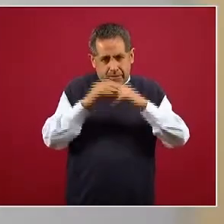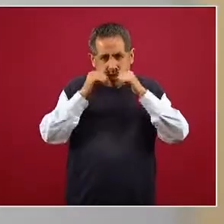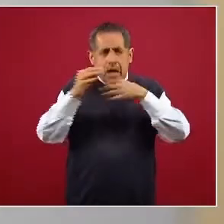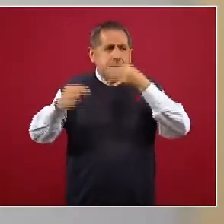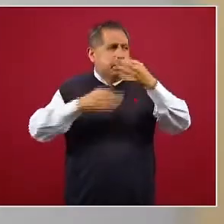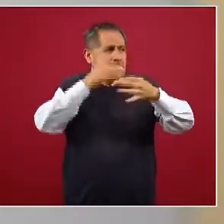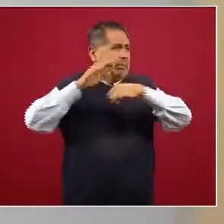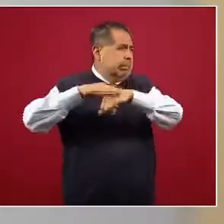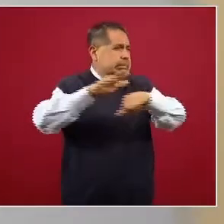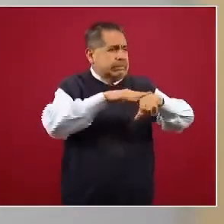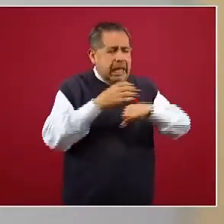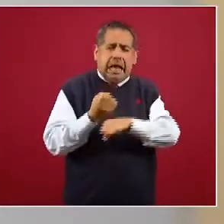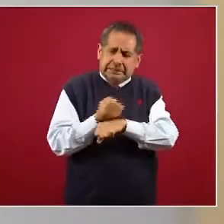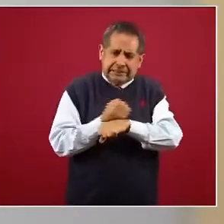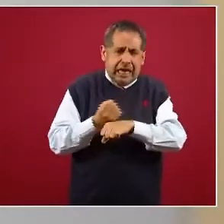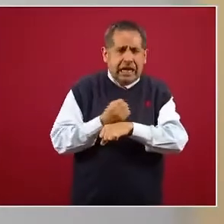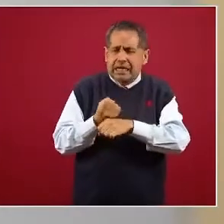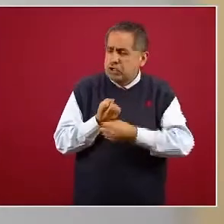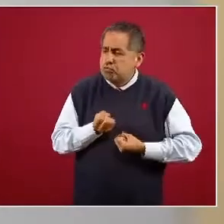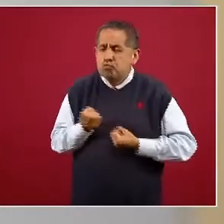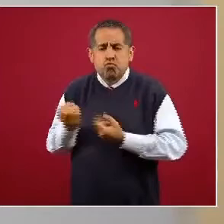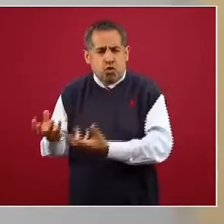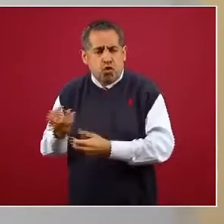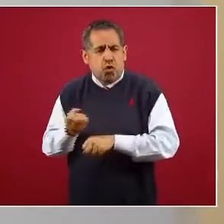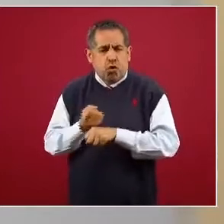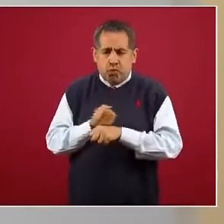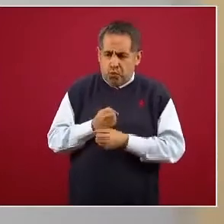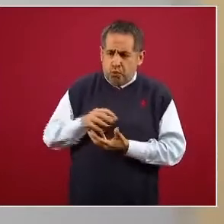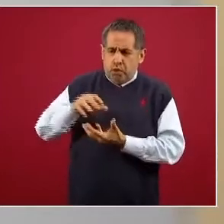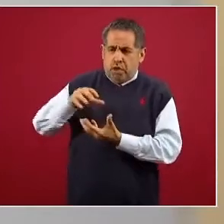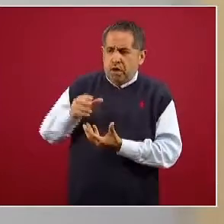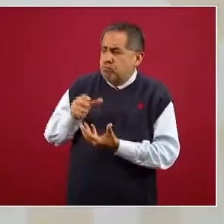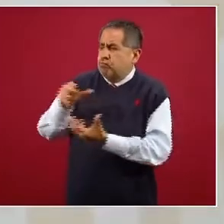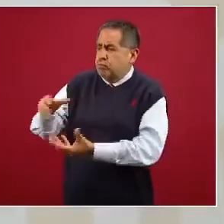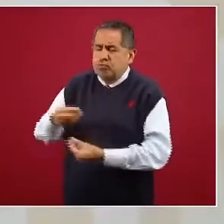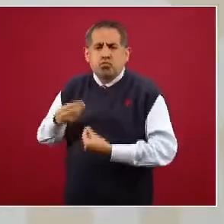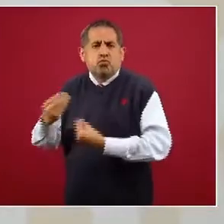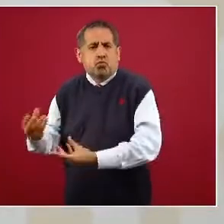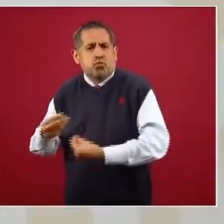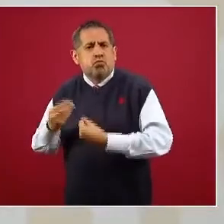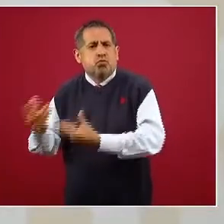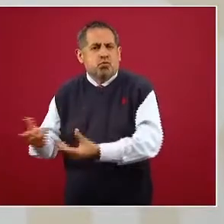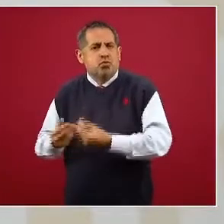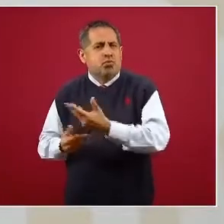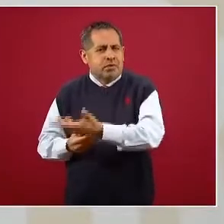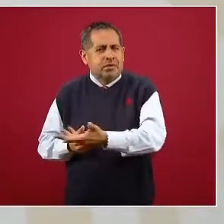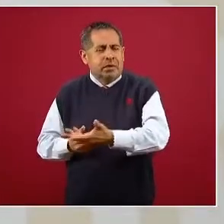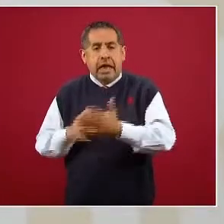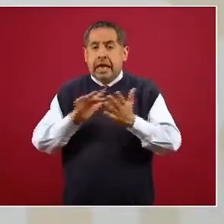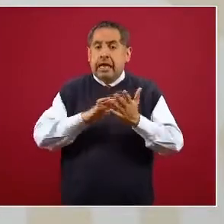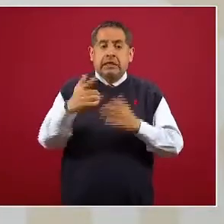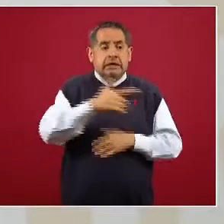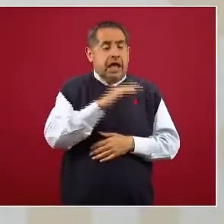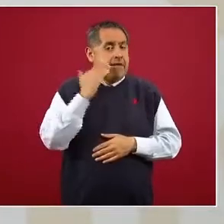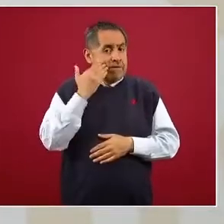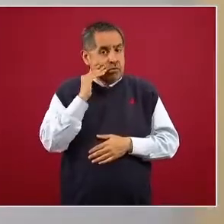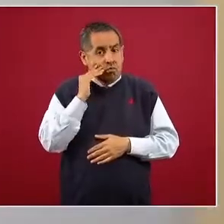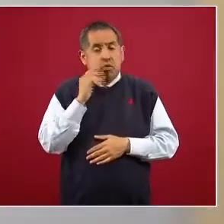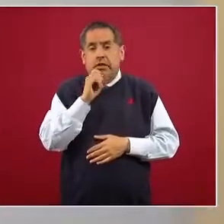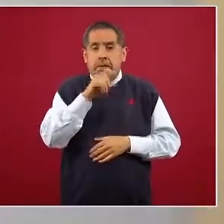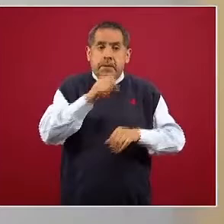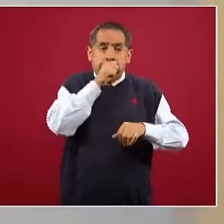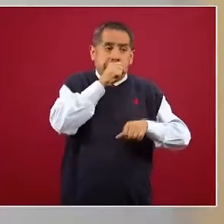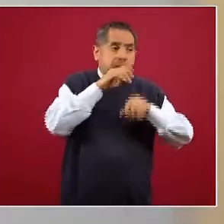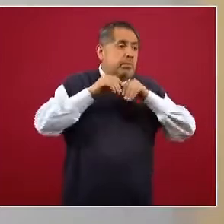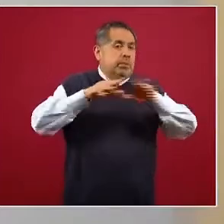difundir el mensaje, a acceder con esta herramienta de Facebook, y agradecemos la colaboración de Facebook también